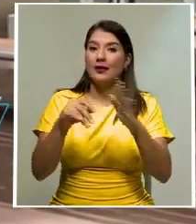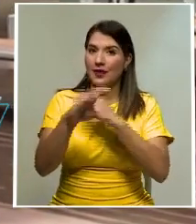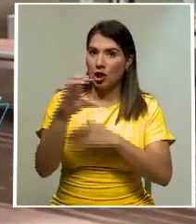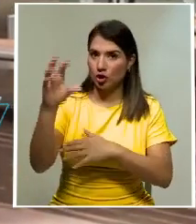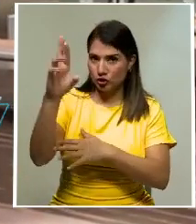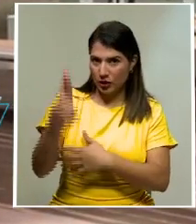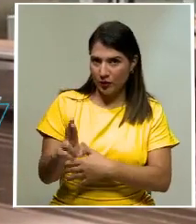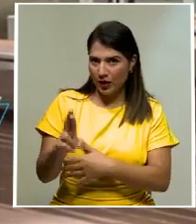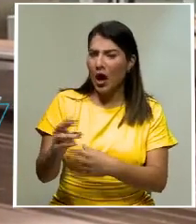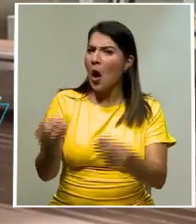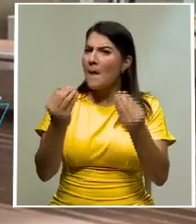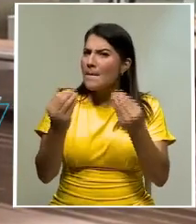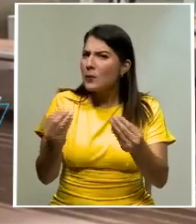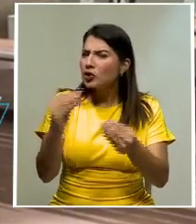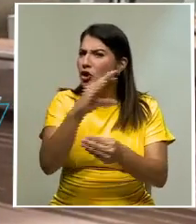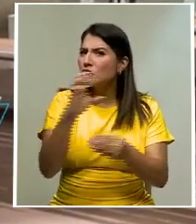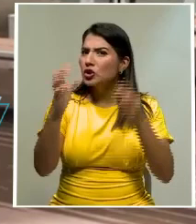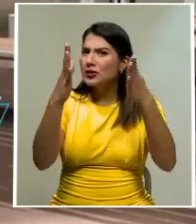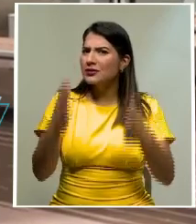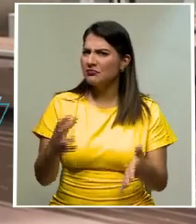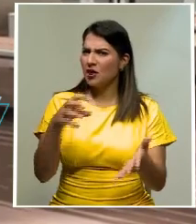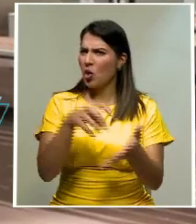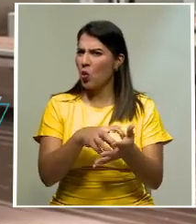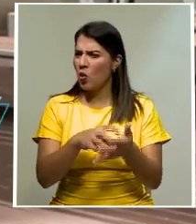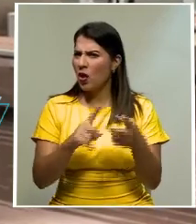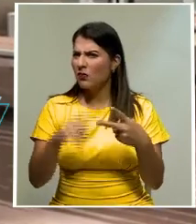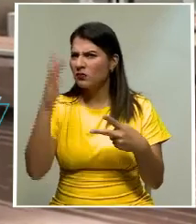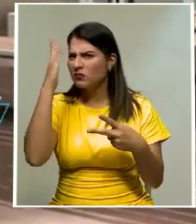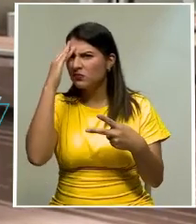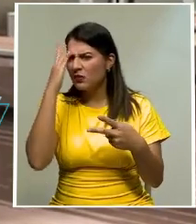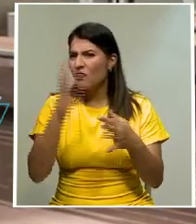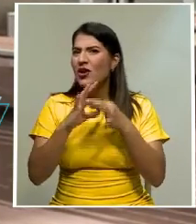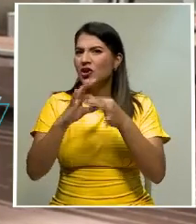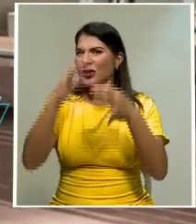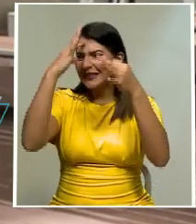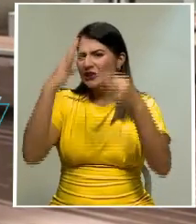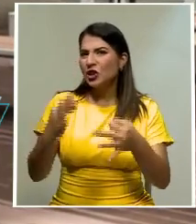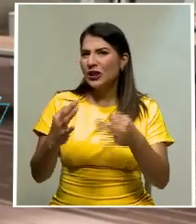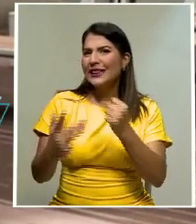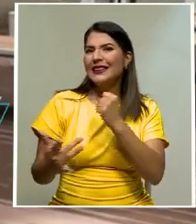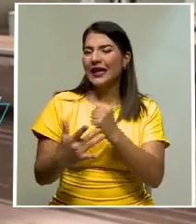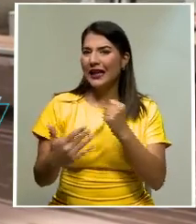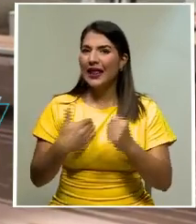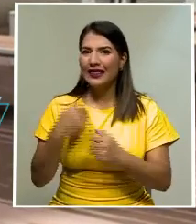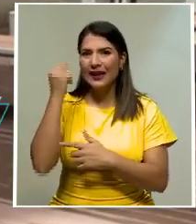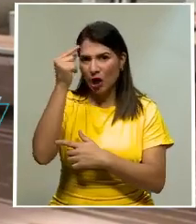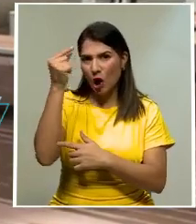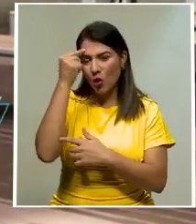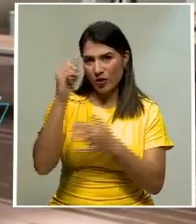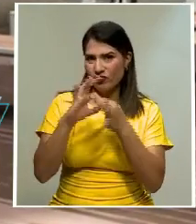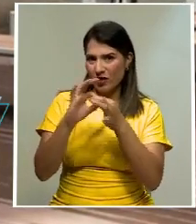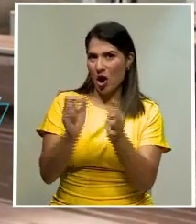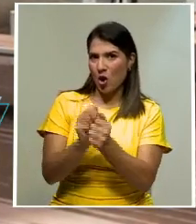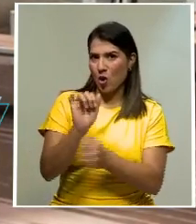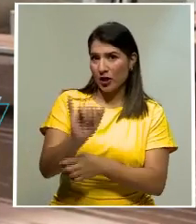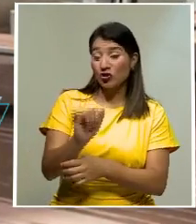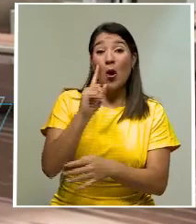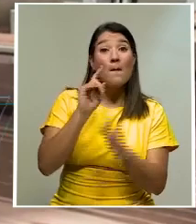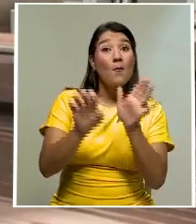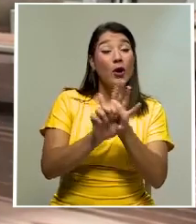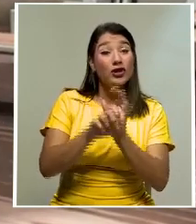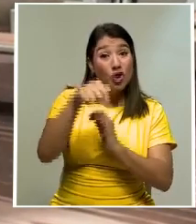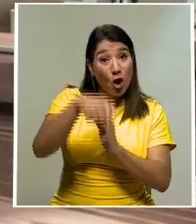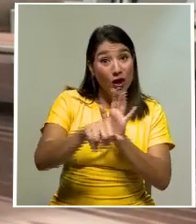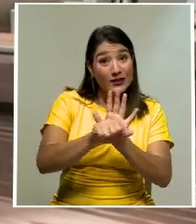tenemos dudas y preocupaciones sobre las decisiones técnicas que ha venido tomando el Poder Ejecutivo. Y es por esa razón que en el plenario legislativo